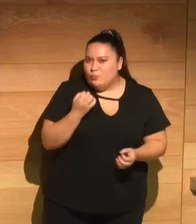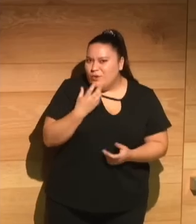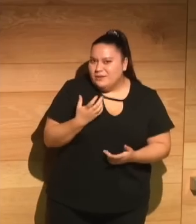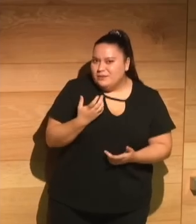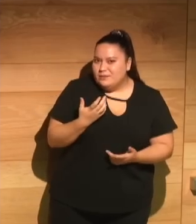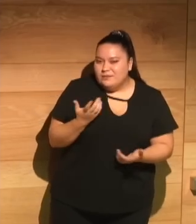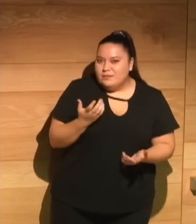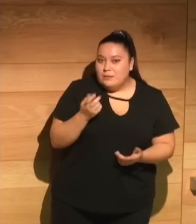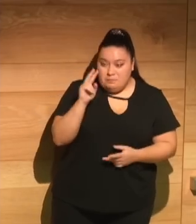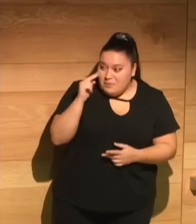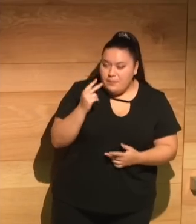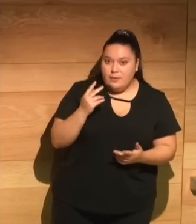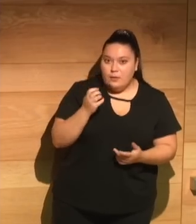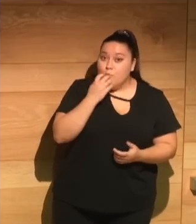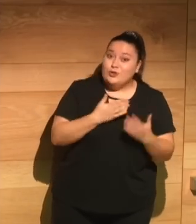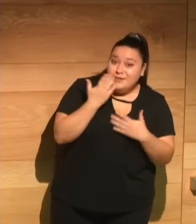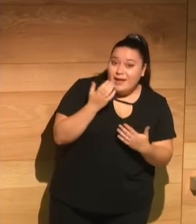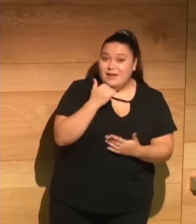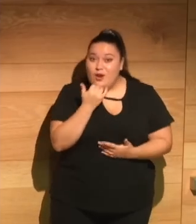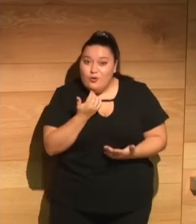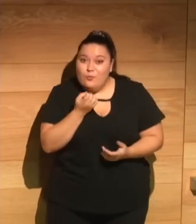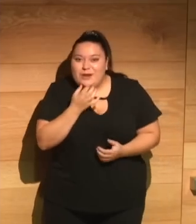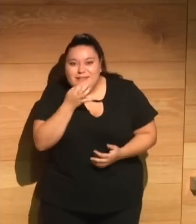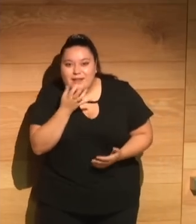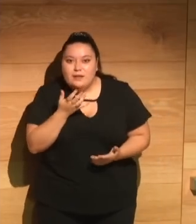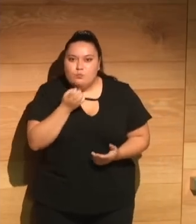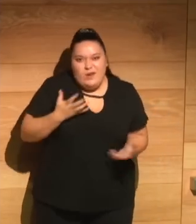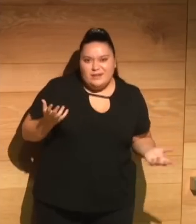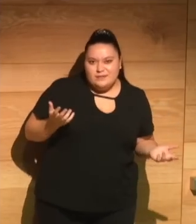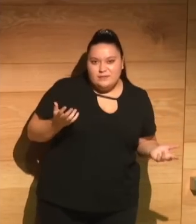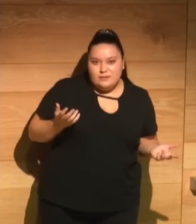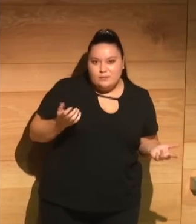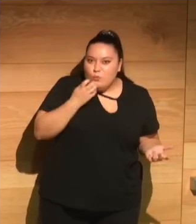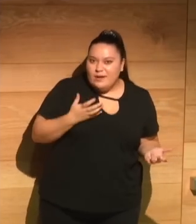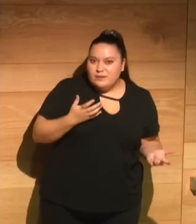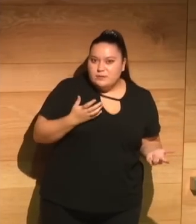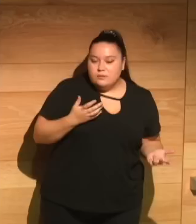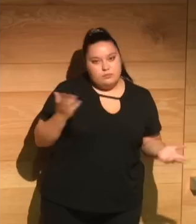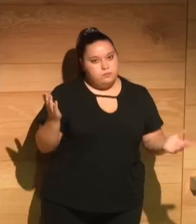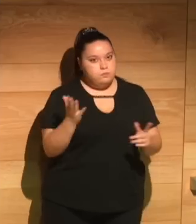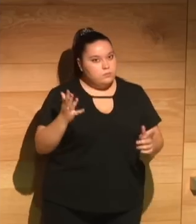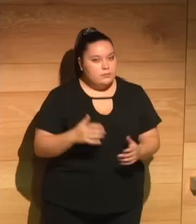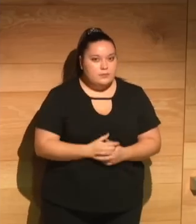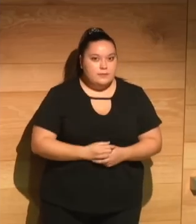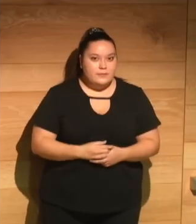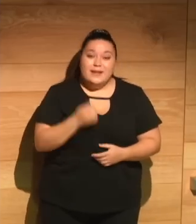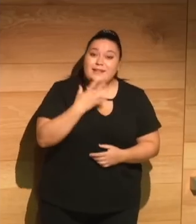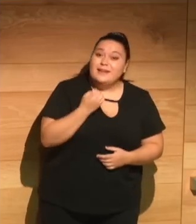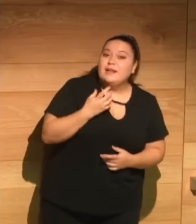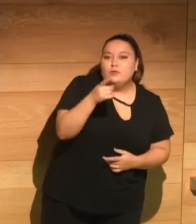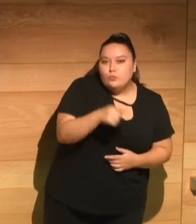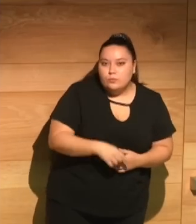dices buenas. Ya. Mírame a los ojos y dime buenos días, buenas tardes, lo que sea. Pero buenas. Buenas, te A mí reviento. cuando me dicen qué tal, digo, ¿qué tal